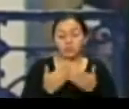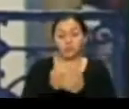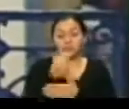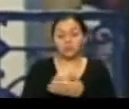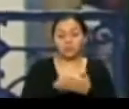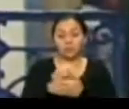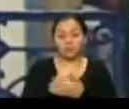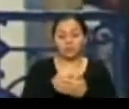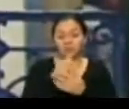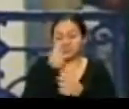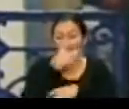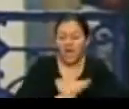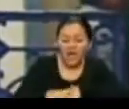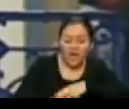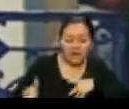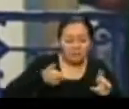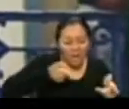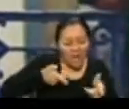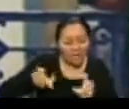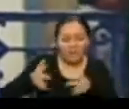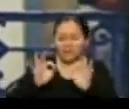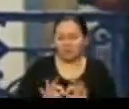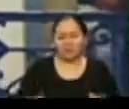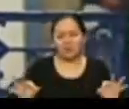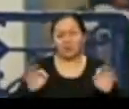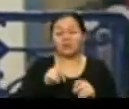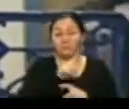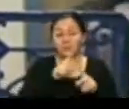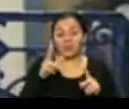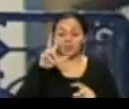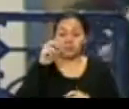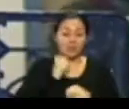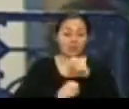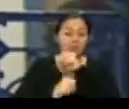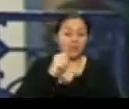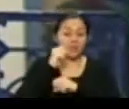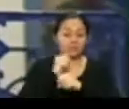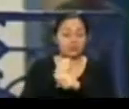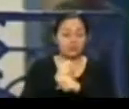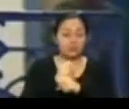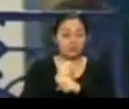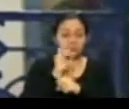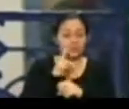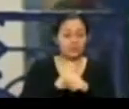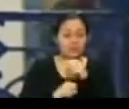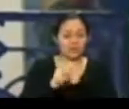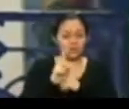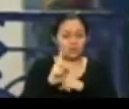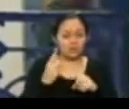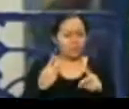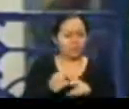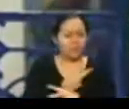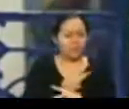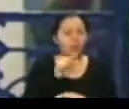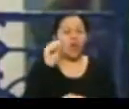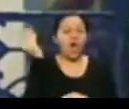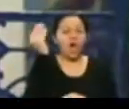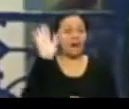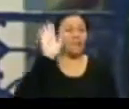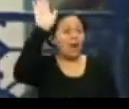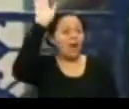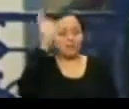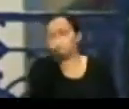30, 40 años. No quiero victimizarme, pero sí son peligrosas. La restauración